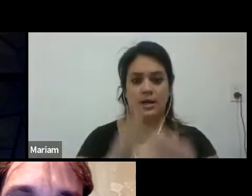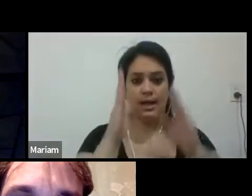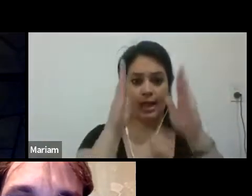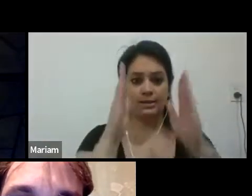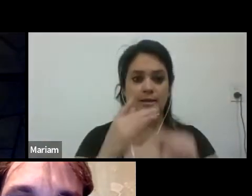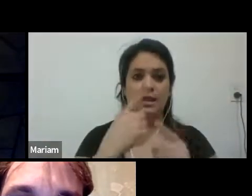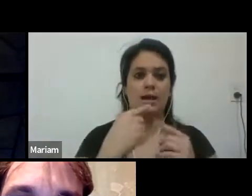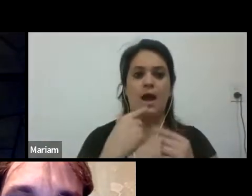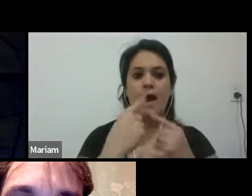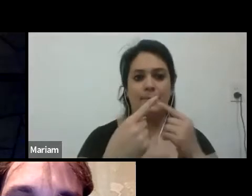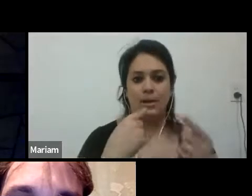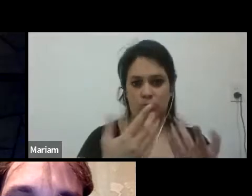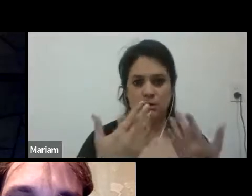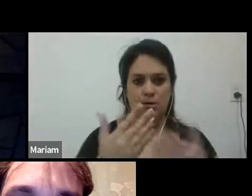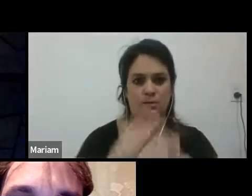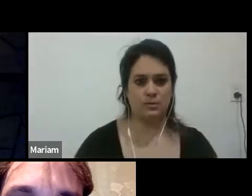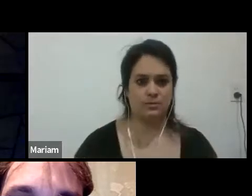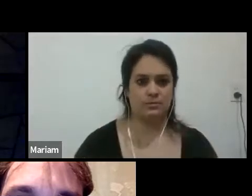todo explicado